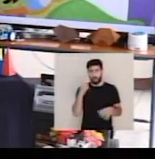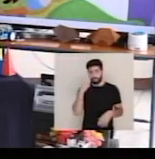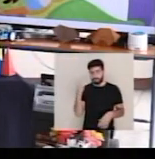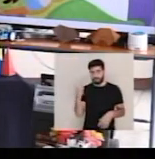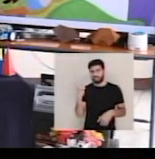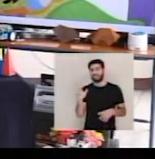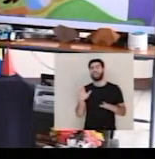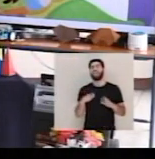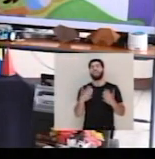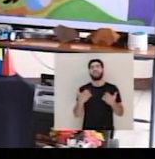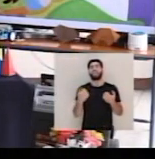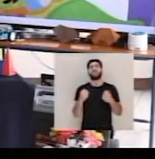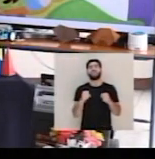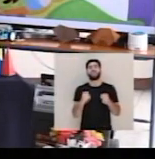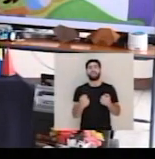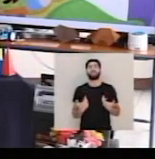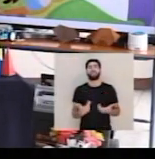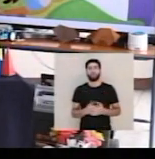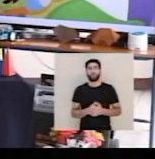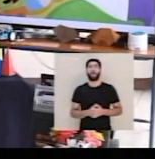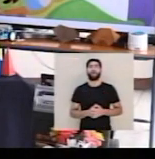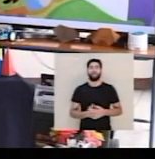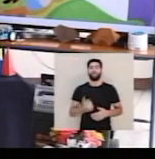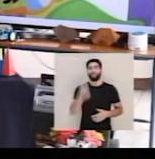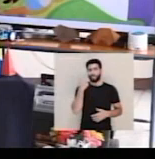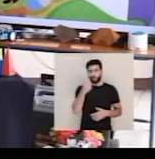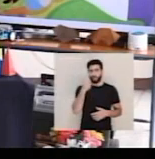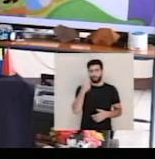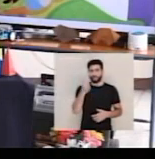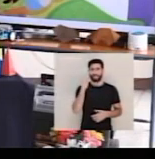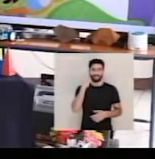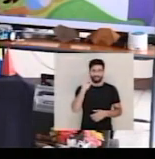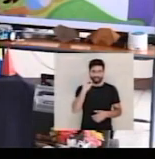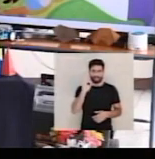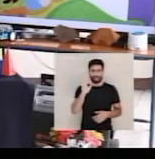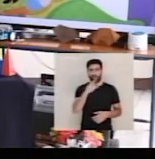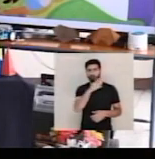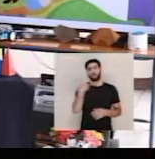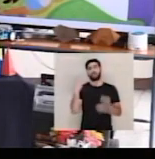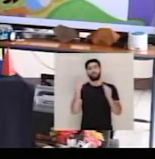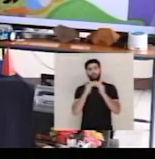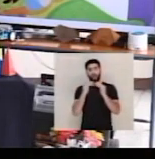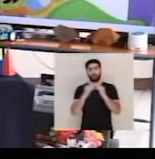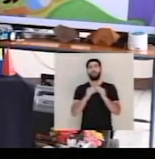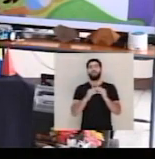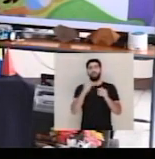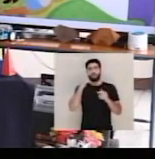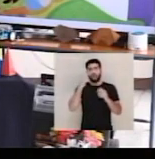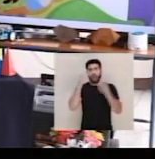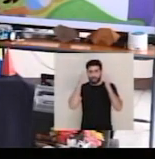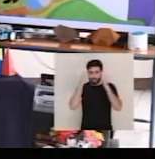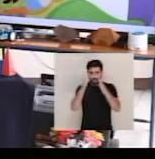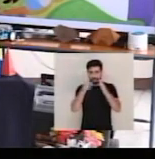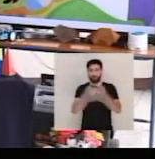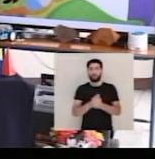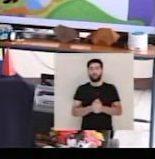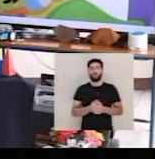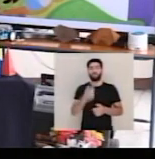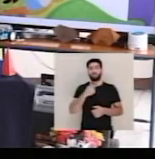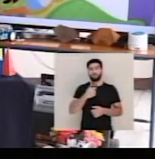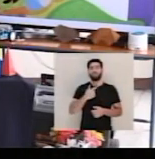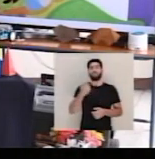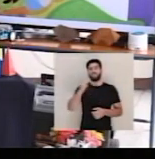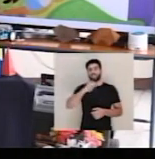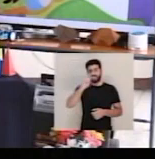¿Qué fue lo que realicé? Sí, muy bien, excelente. Todos ahí en casa poniendo mucha atención.